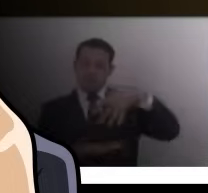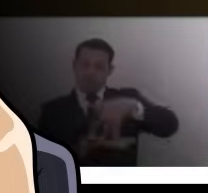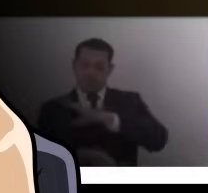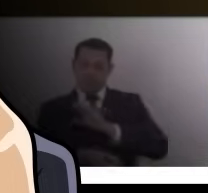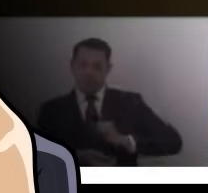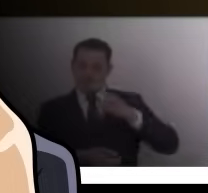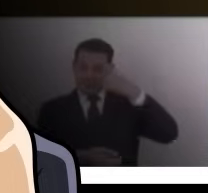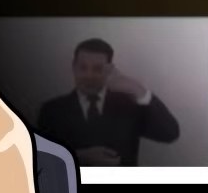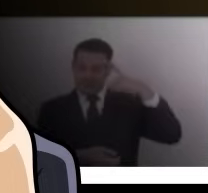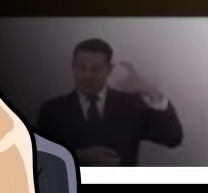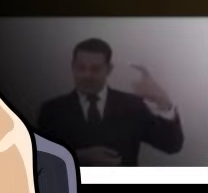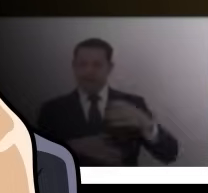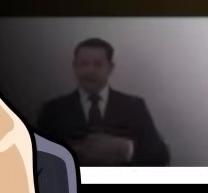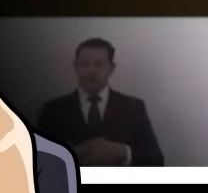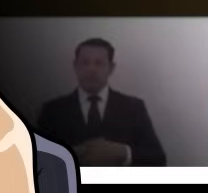Salvadoreño recordará